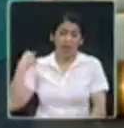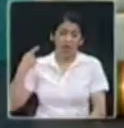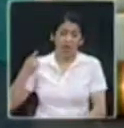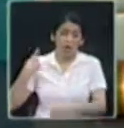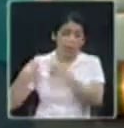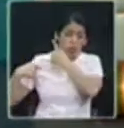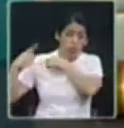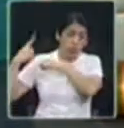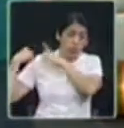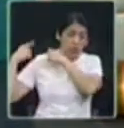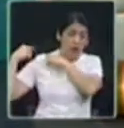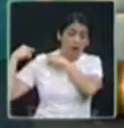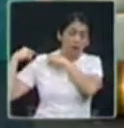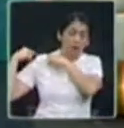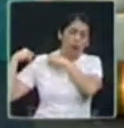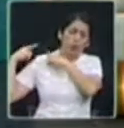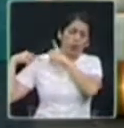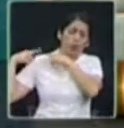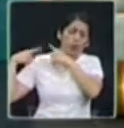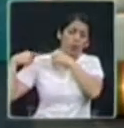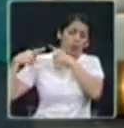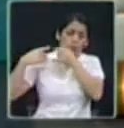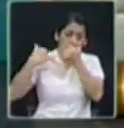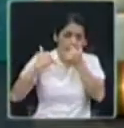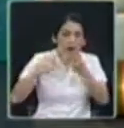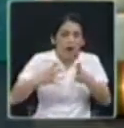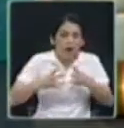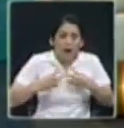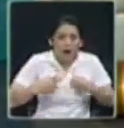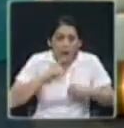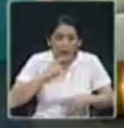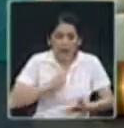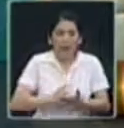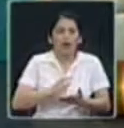una sociedad patriarcal y eso es lo que ha generado. Pero no